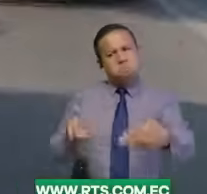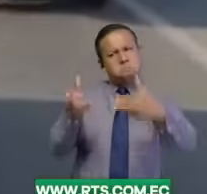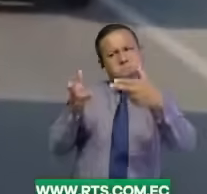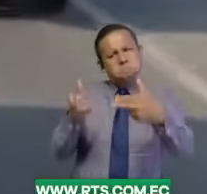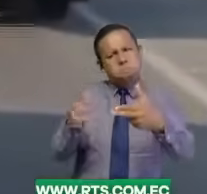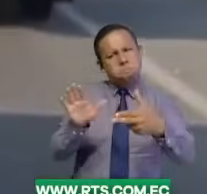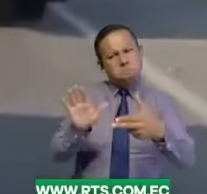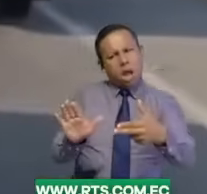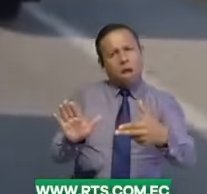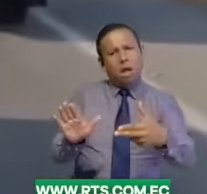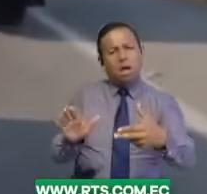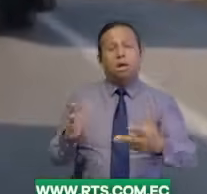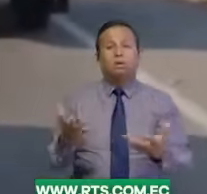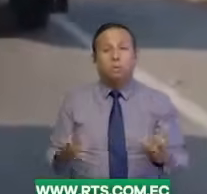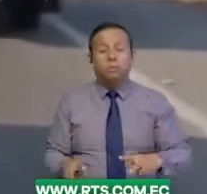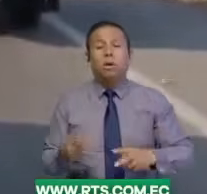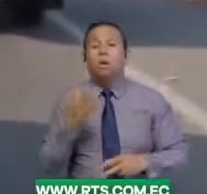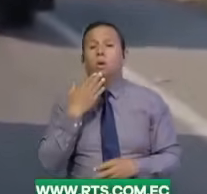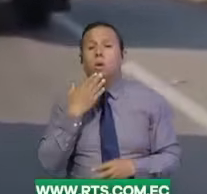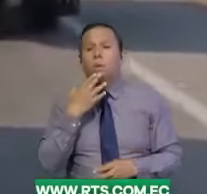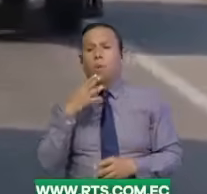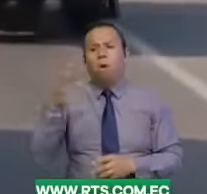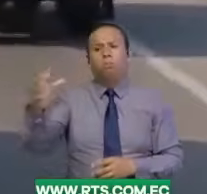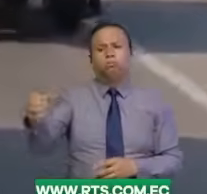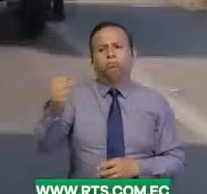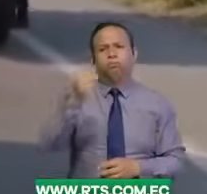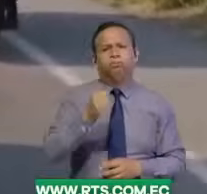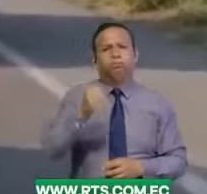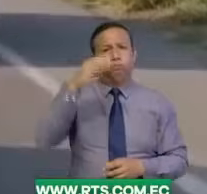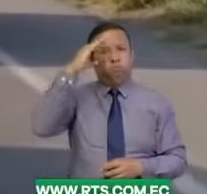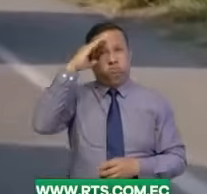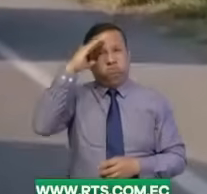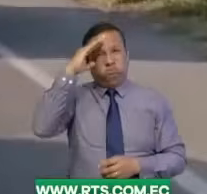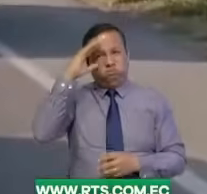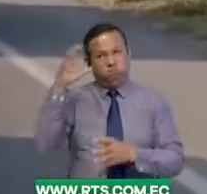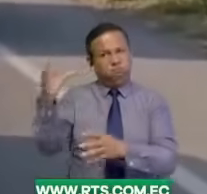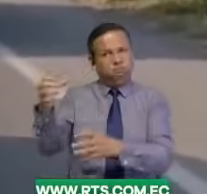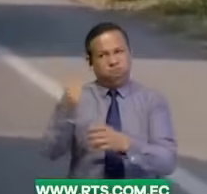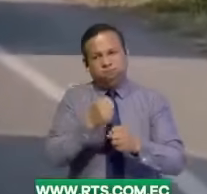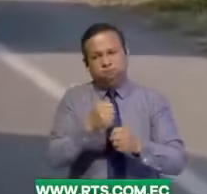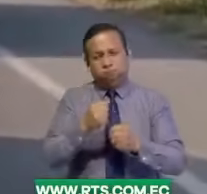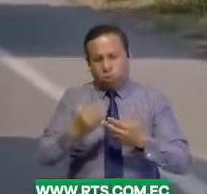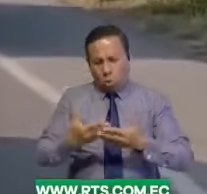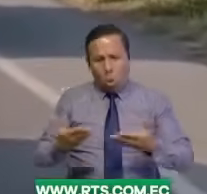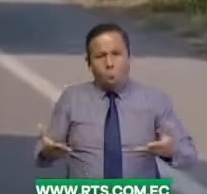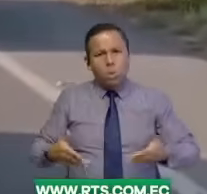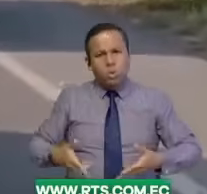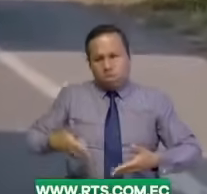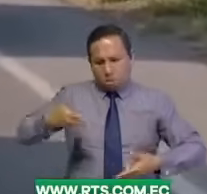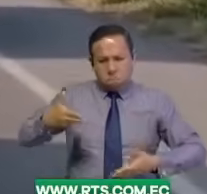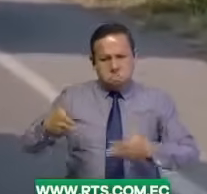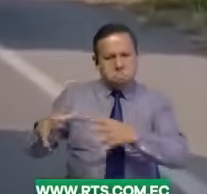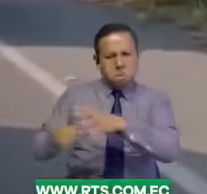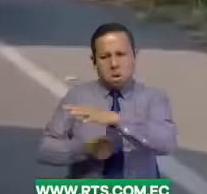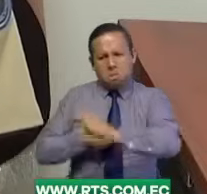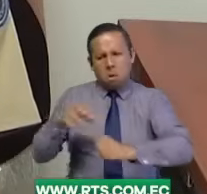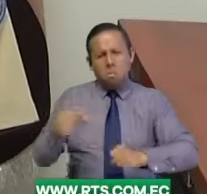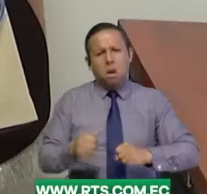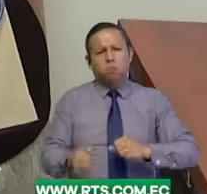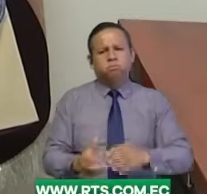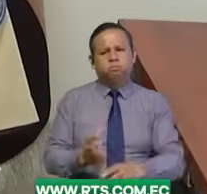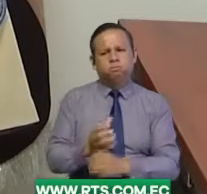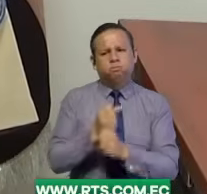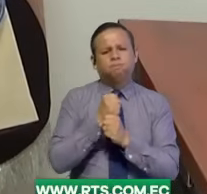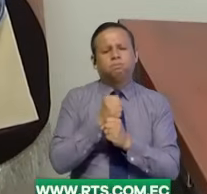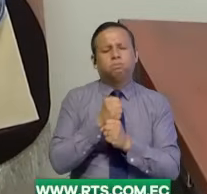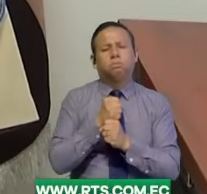la marcha. Asimismo, secuestraron por horas a los guardias, a quienes los despojaron de sus herramientas de trabajo. 2 armas